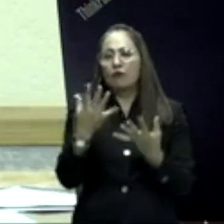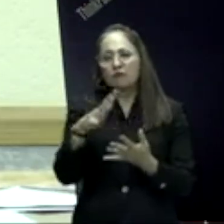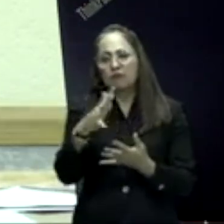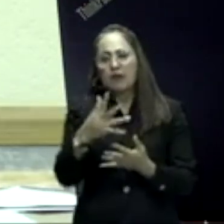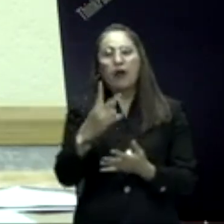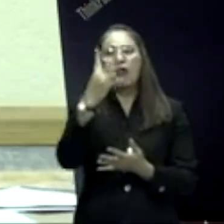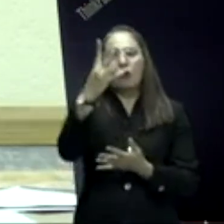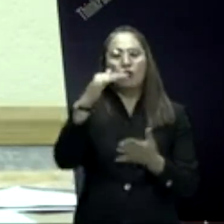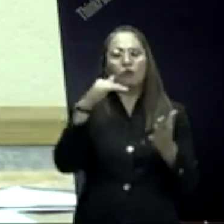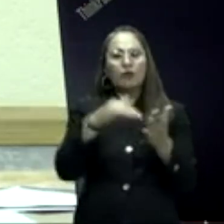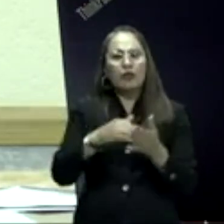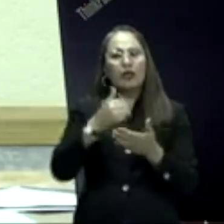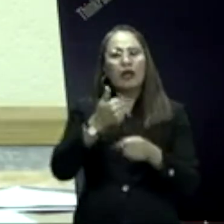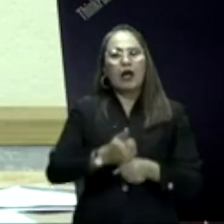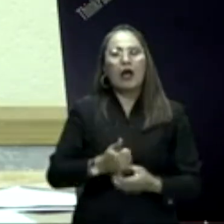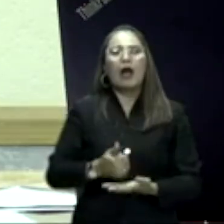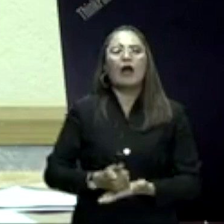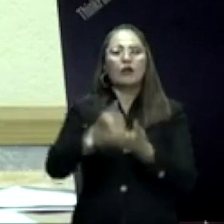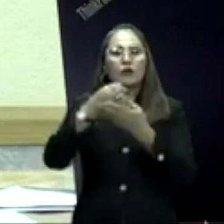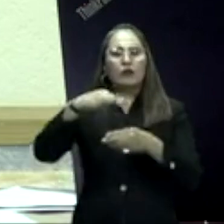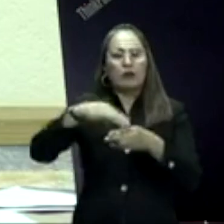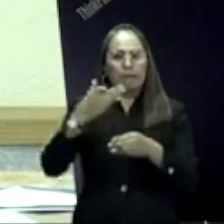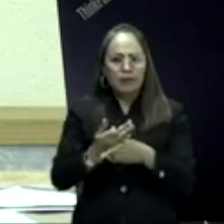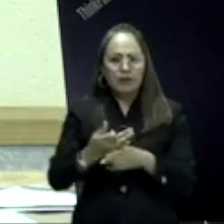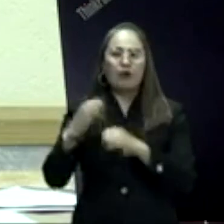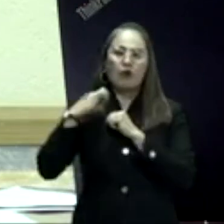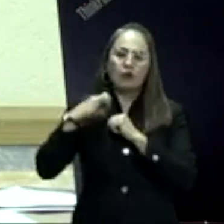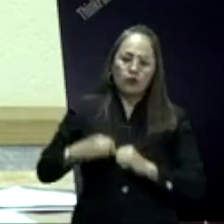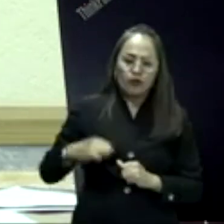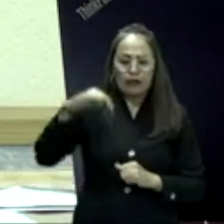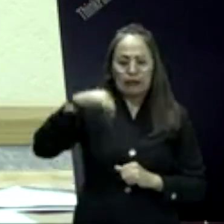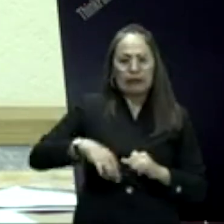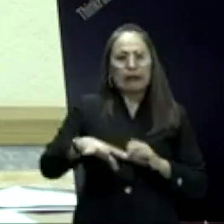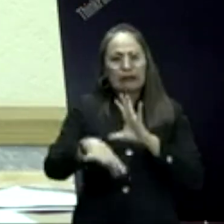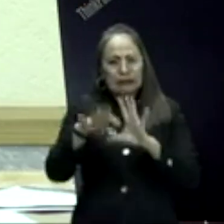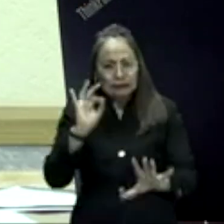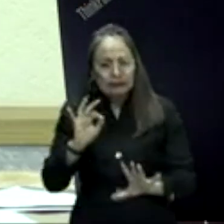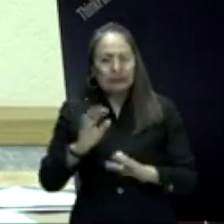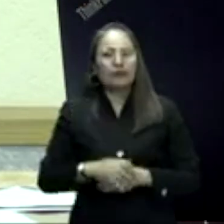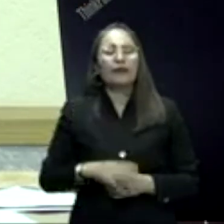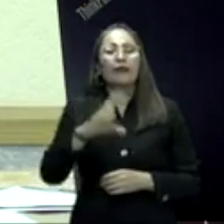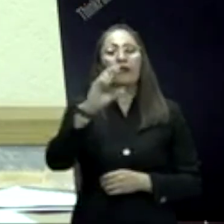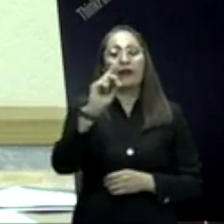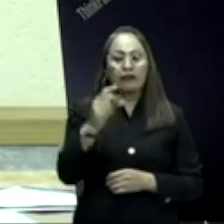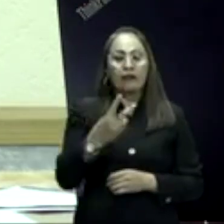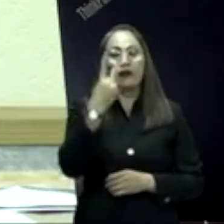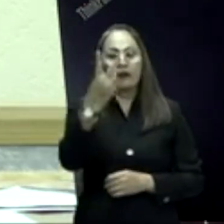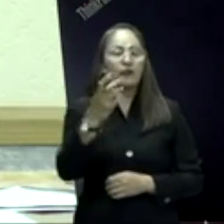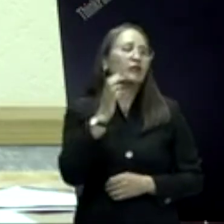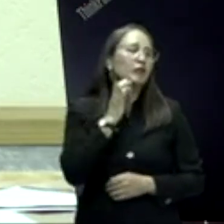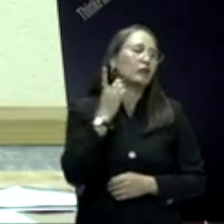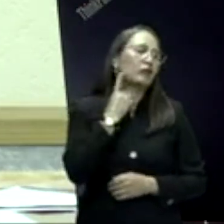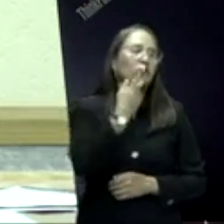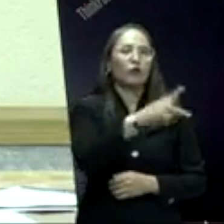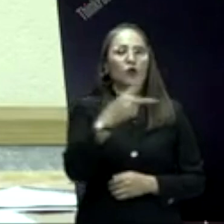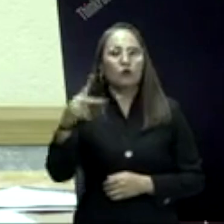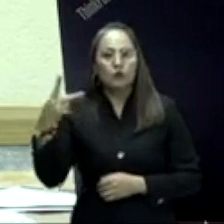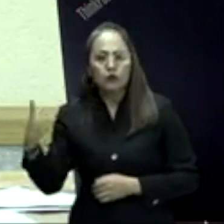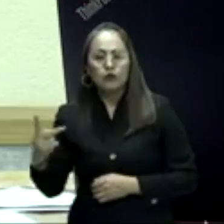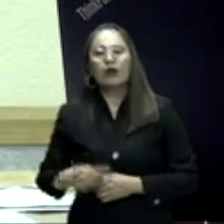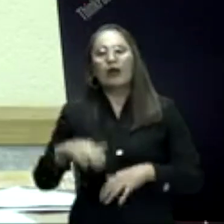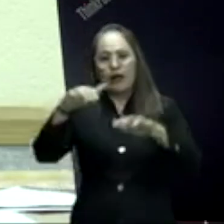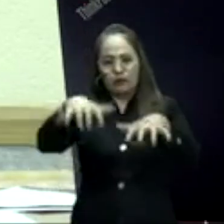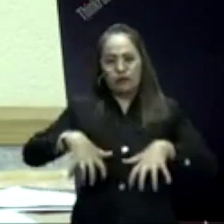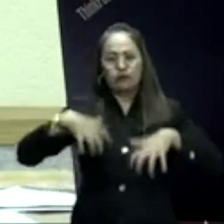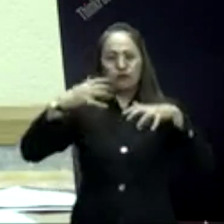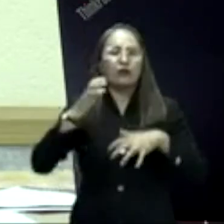cerca de 2.000 ayuntamientos en donde se eligen a las autoridades en el país, los 32 congresos locales, la Asamblea Constituyente de la Ciudad de